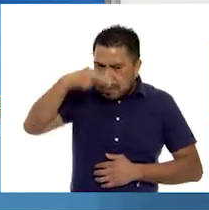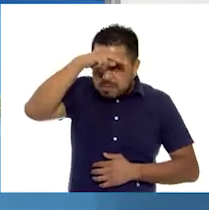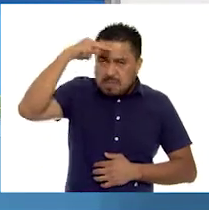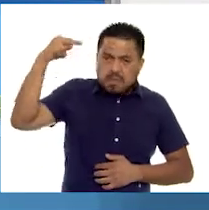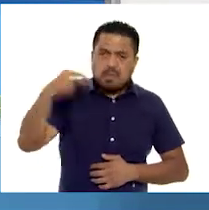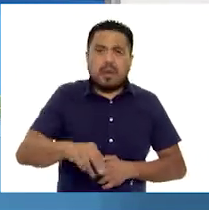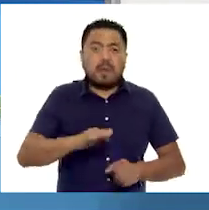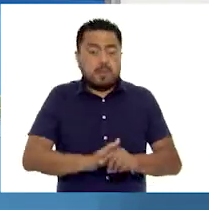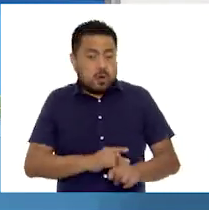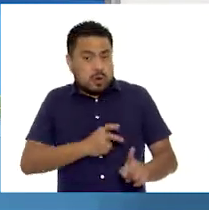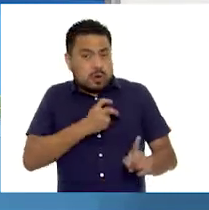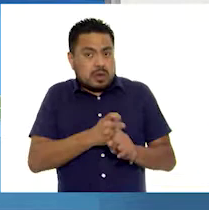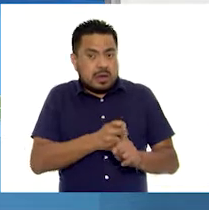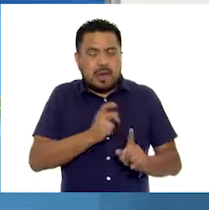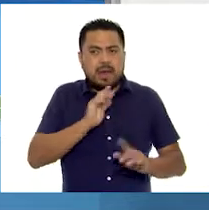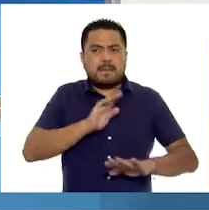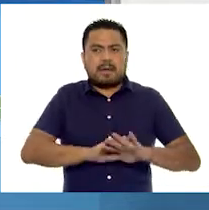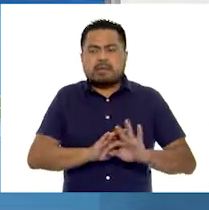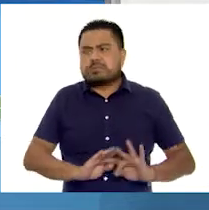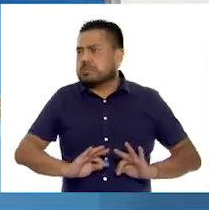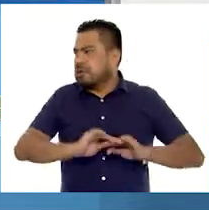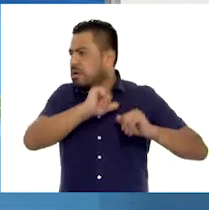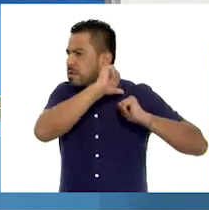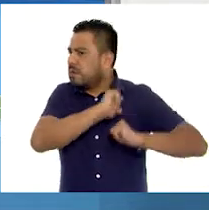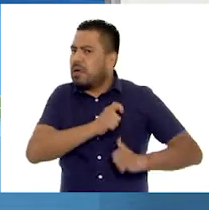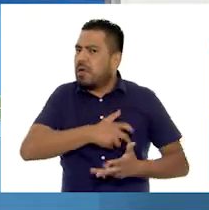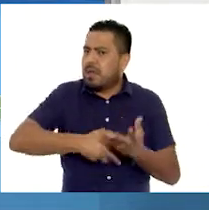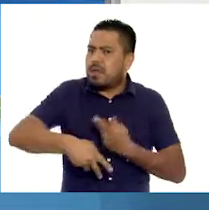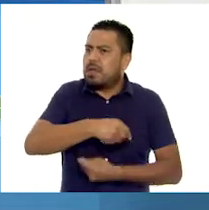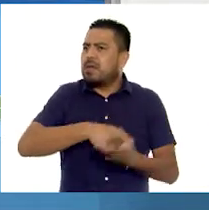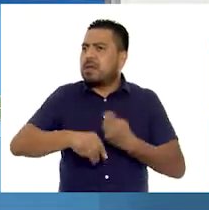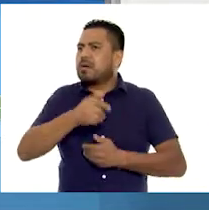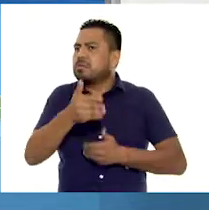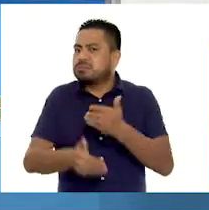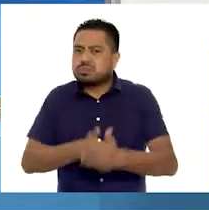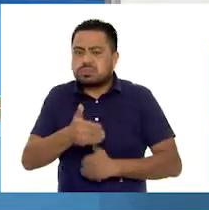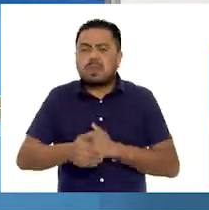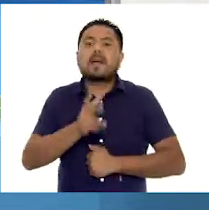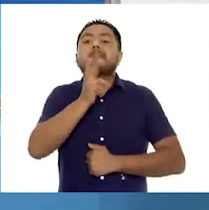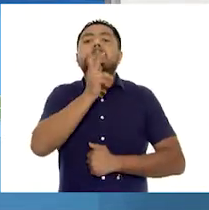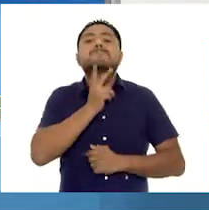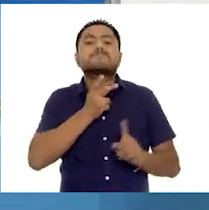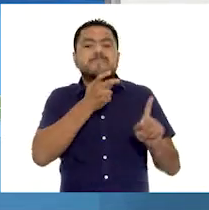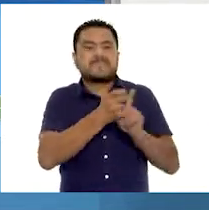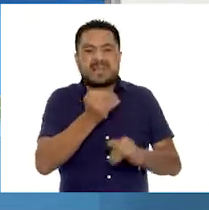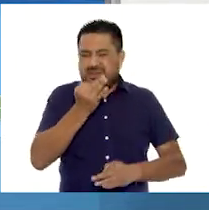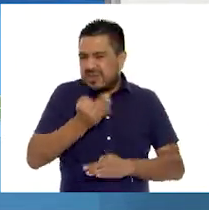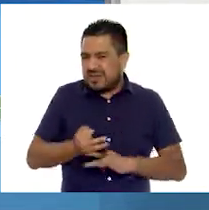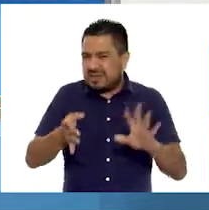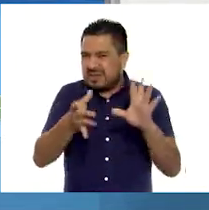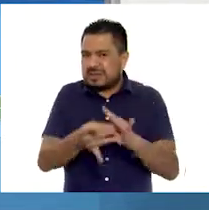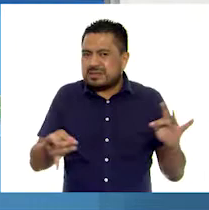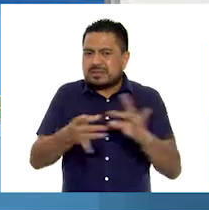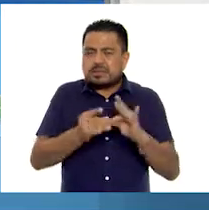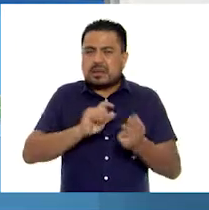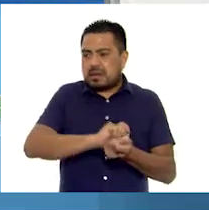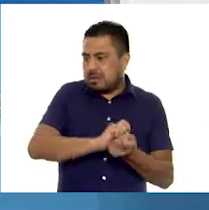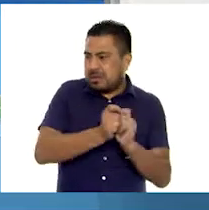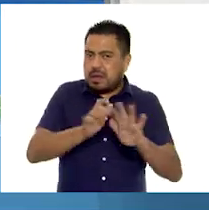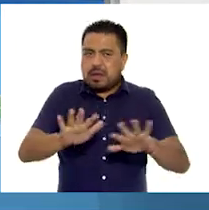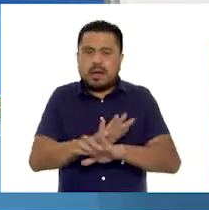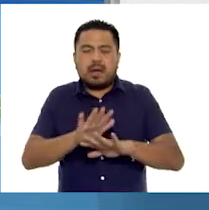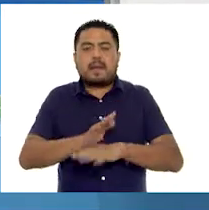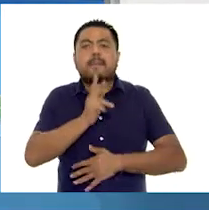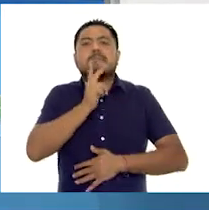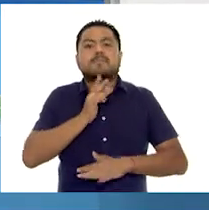porque estos son la base de la riqueza y la prosperidad en el caso del petróleo como ya dijimos se había convertido en uno de los